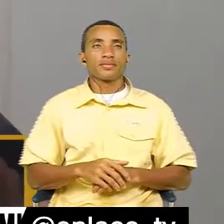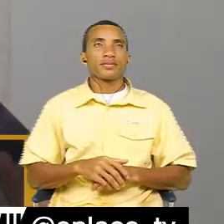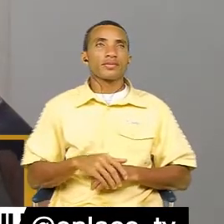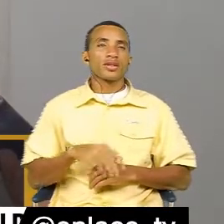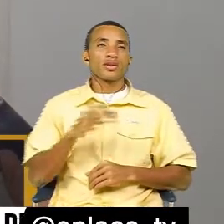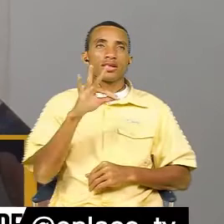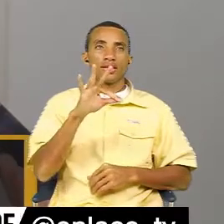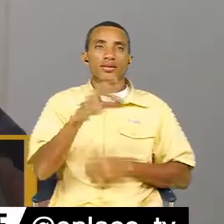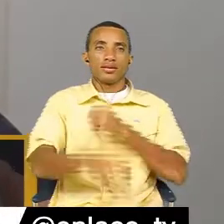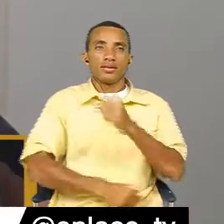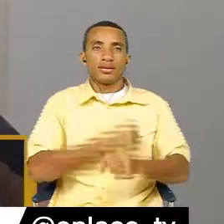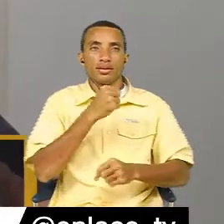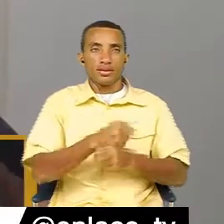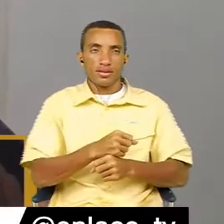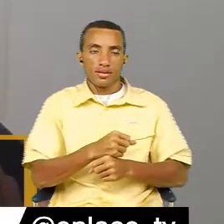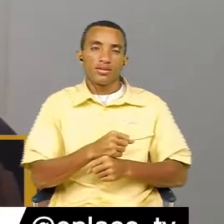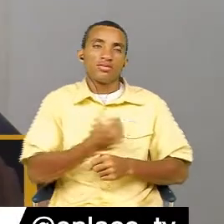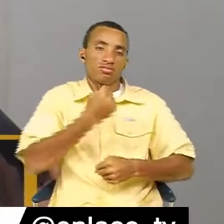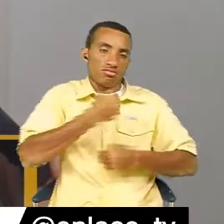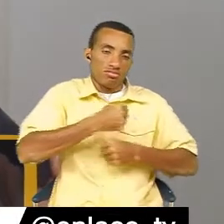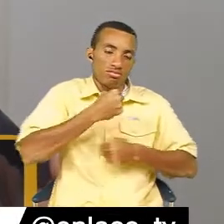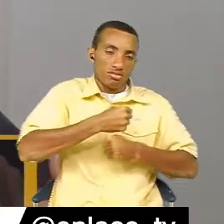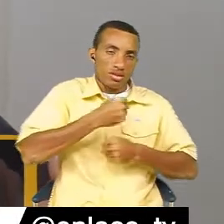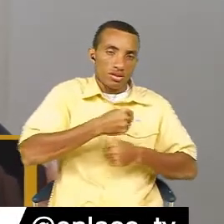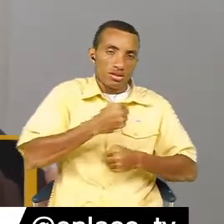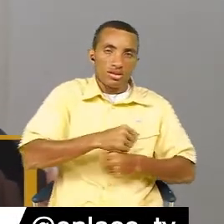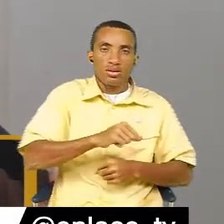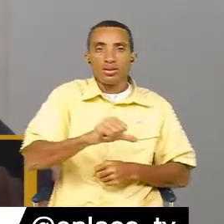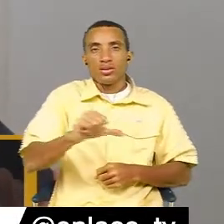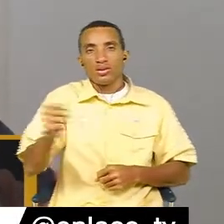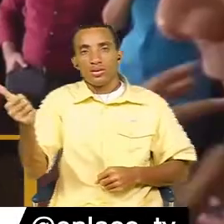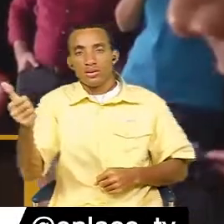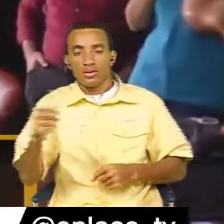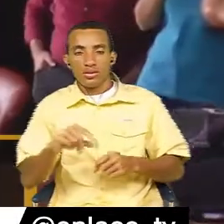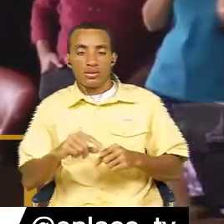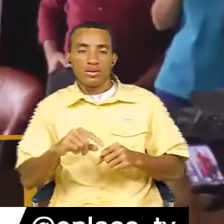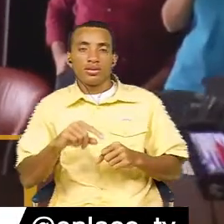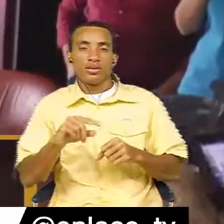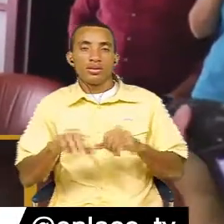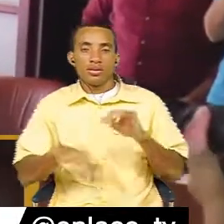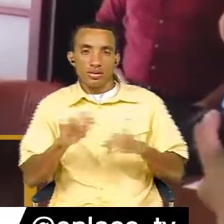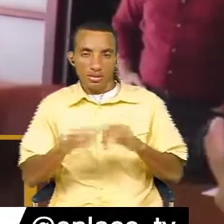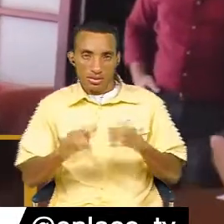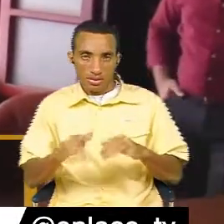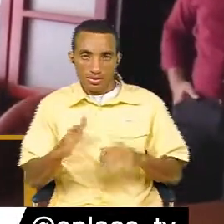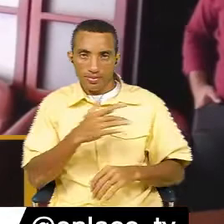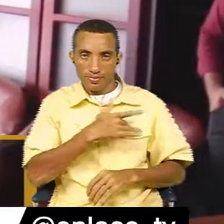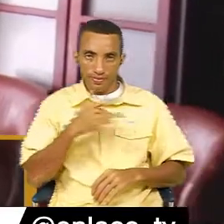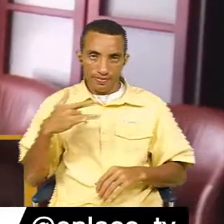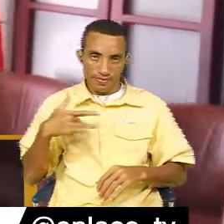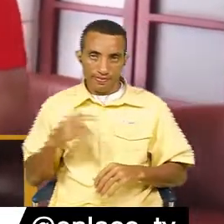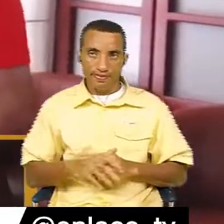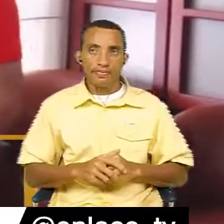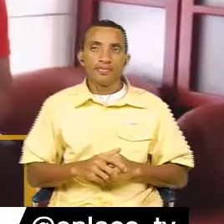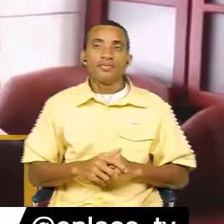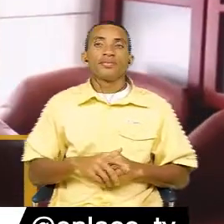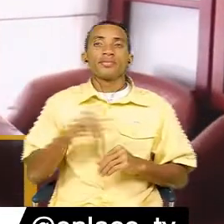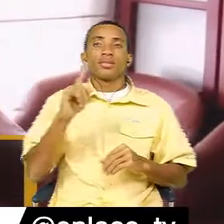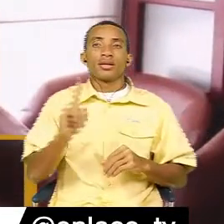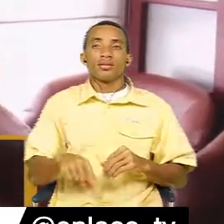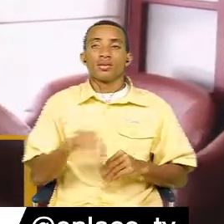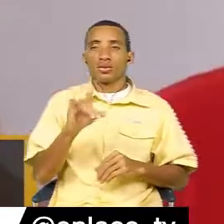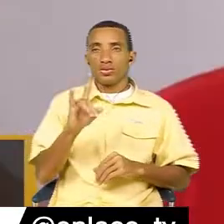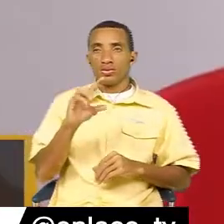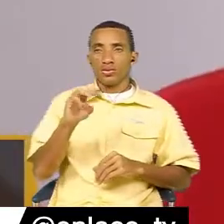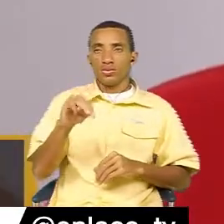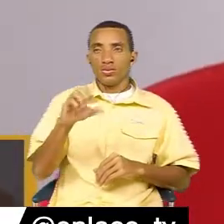3 años de contratista en la otrora Secretaría de Salud. En la Unidad Municipal de Asistencia Técnica Agropecuaria Humata estará